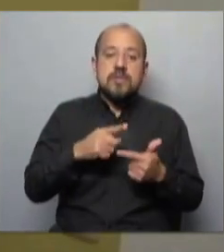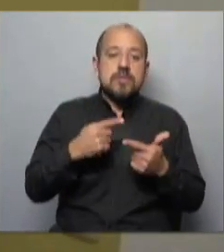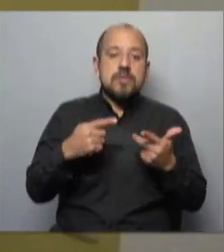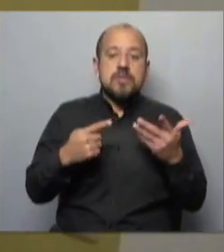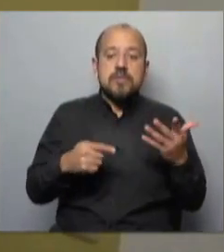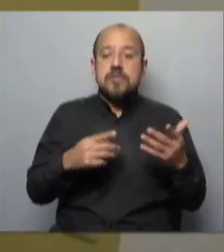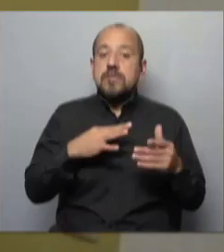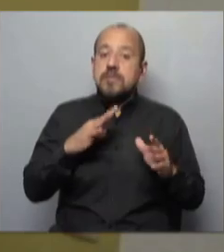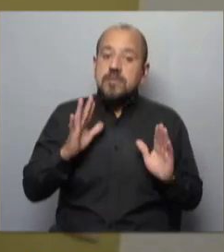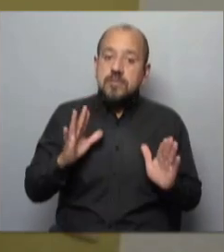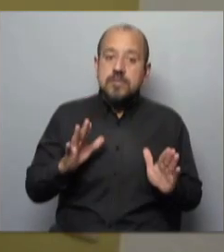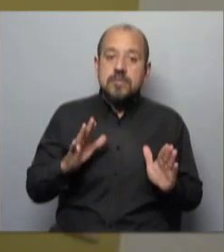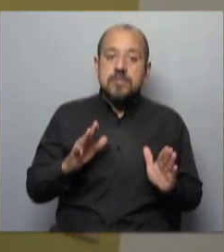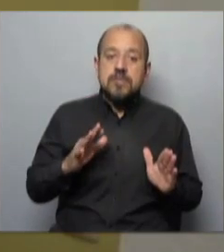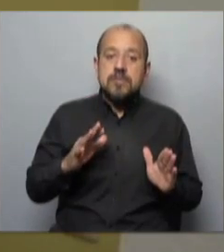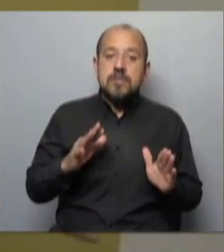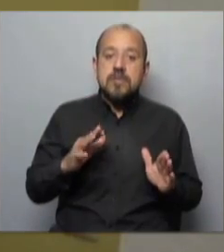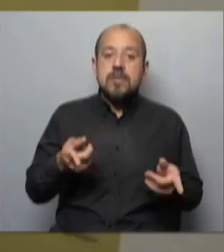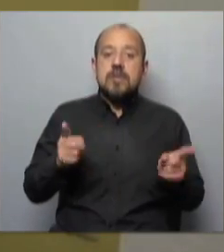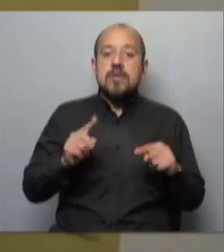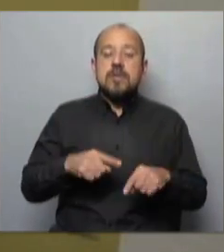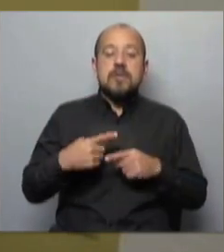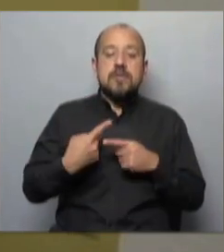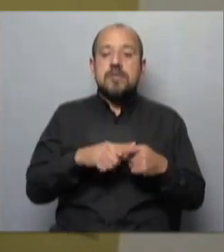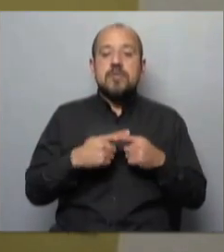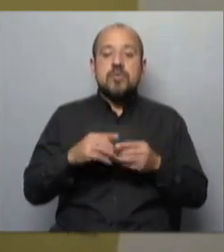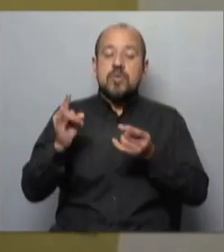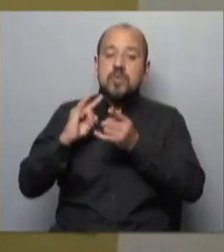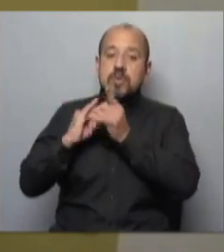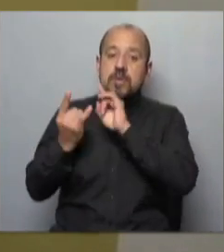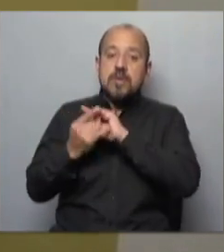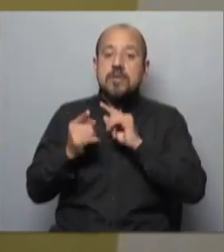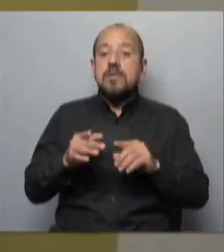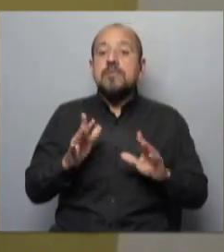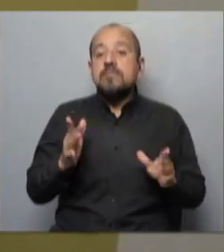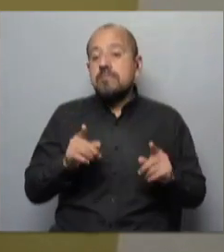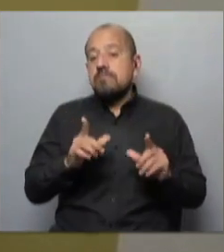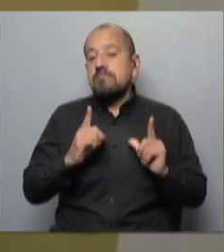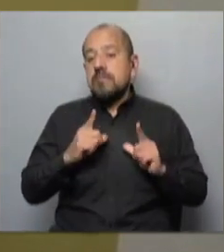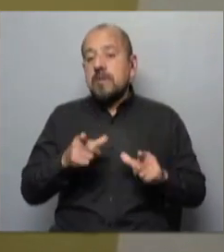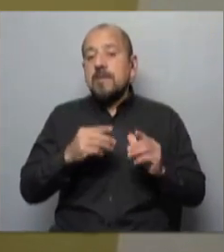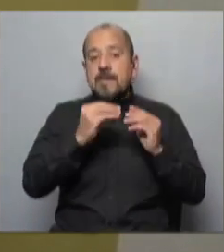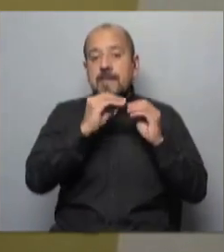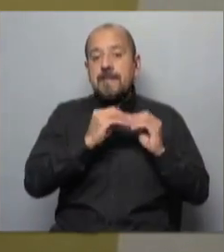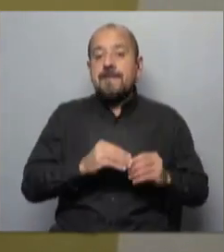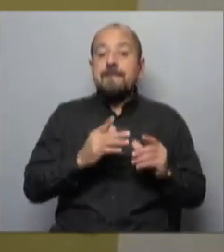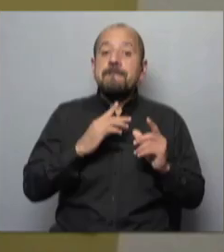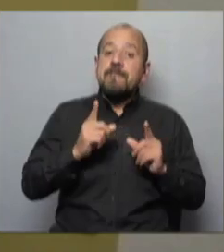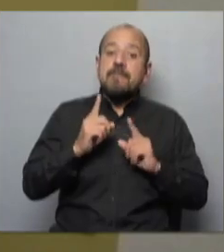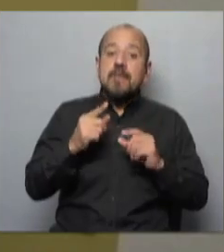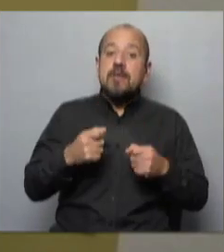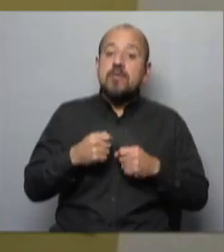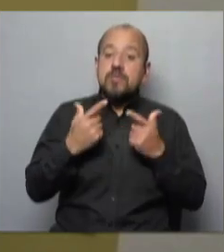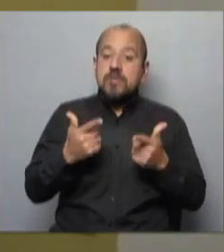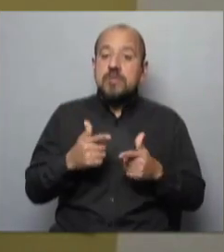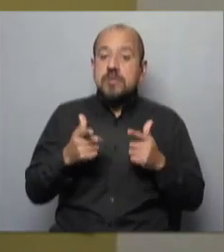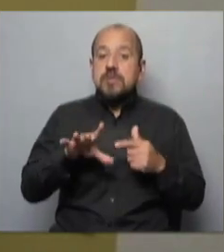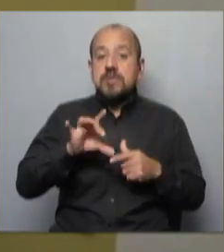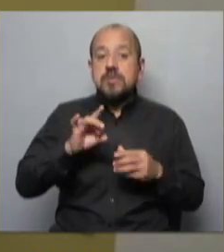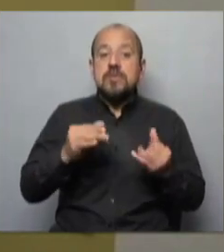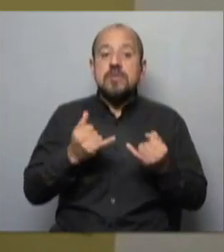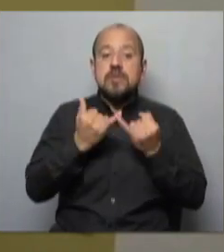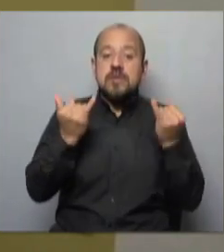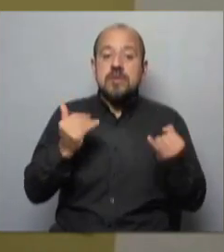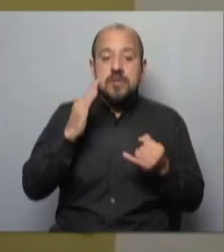que yo diría que se revitalizó la discusión parlamentaria vamos a ver si en la rendición de cuentas no aparece una sorpresa a último momento en 15 días